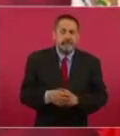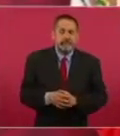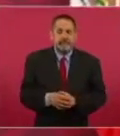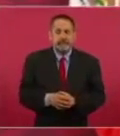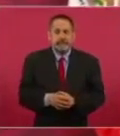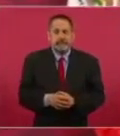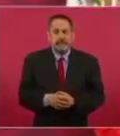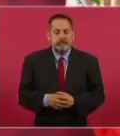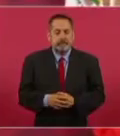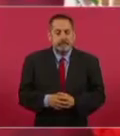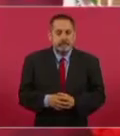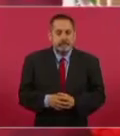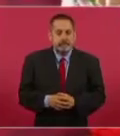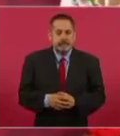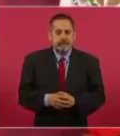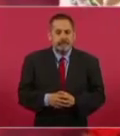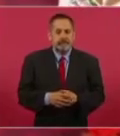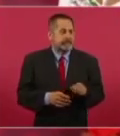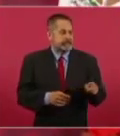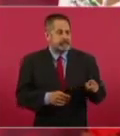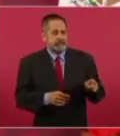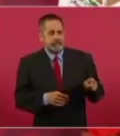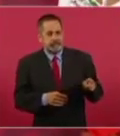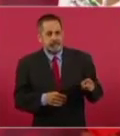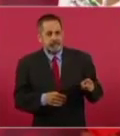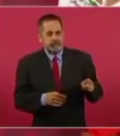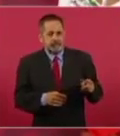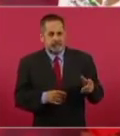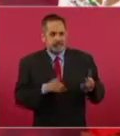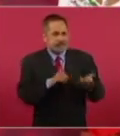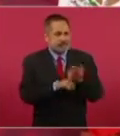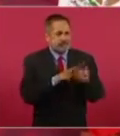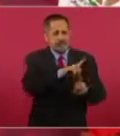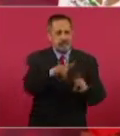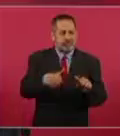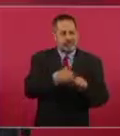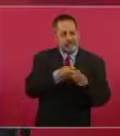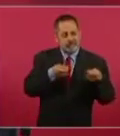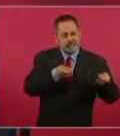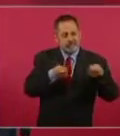a veces da la impresión hasta de que son usados